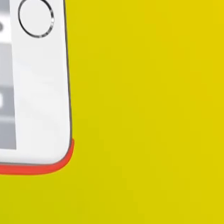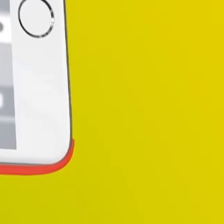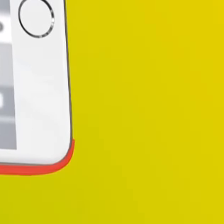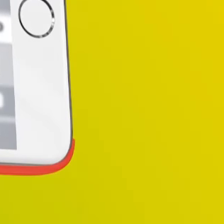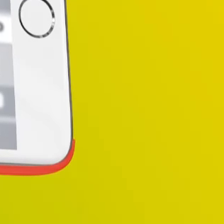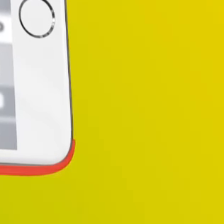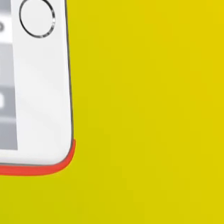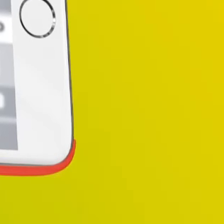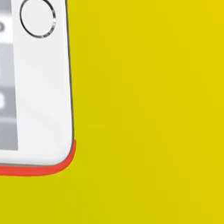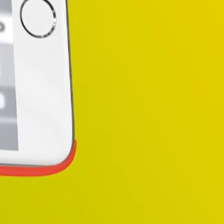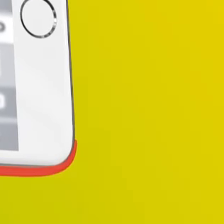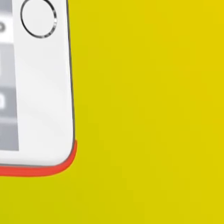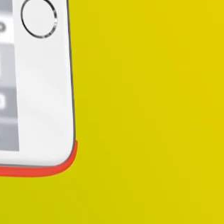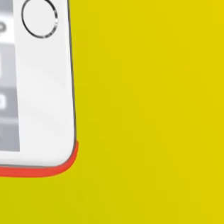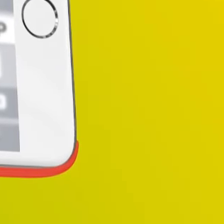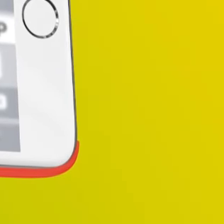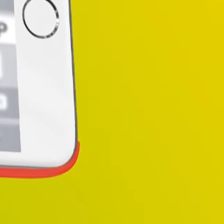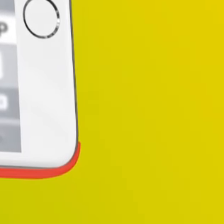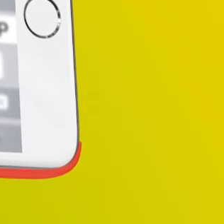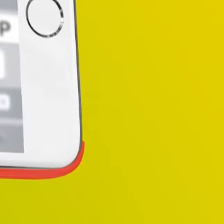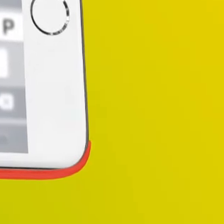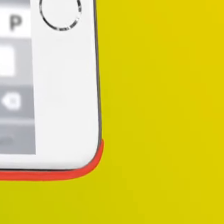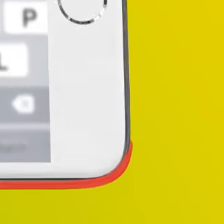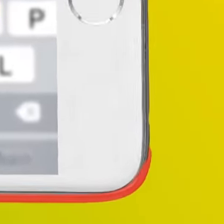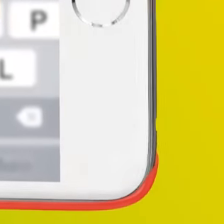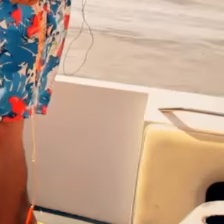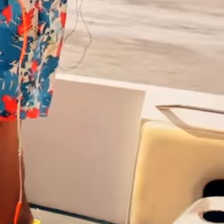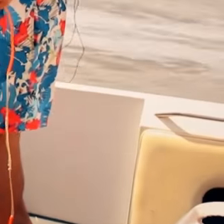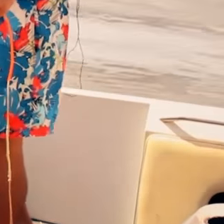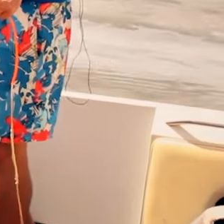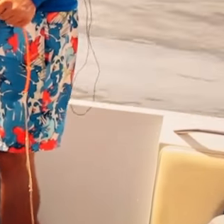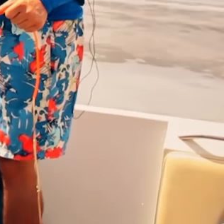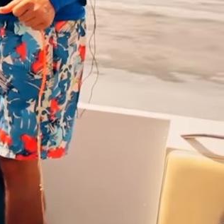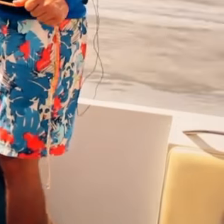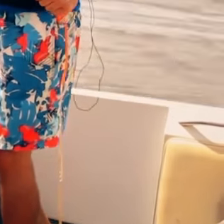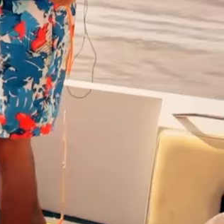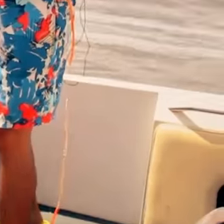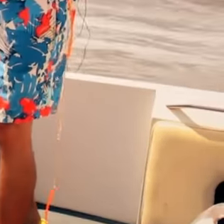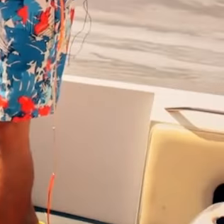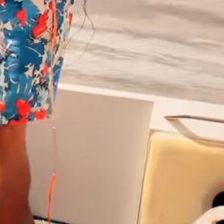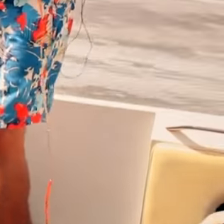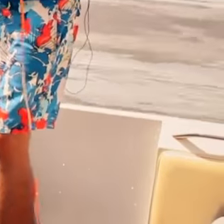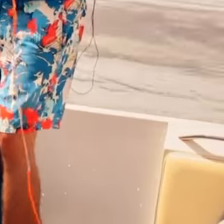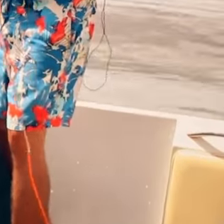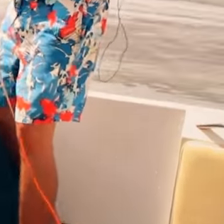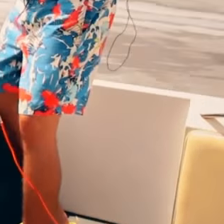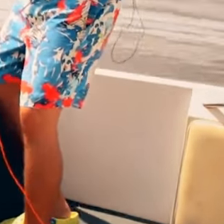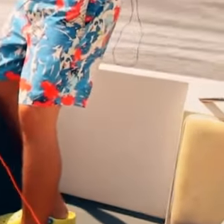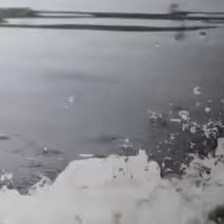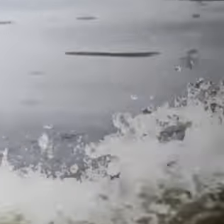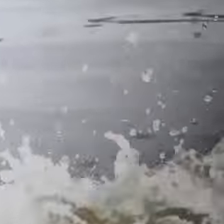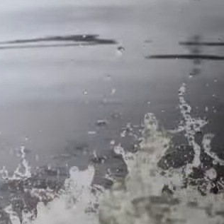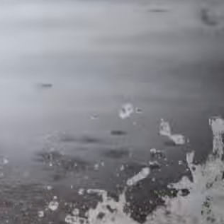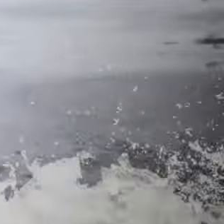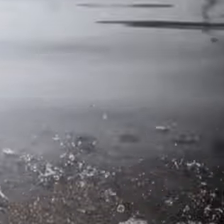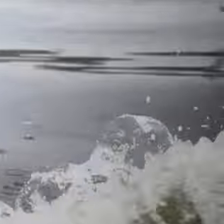322-305-2920. El WhatsApp de Enlace Televisión. Más cerca de ti. ¡Vamos, Salomé! ¡Al agua!